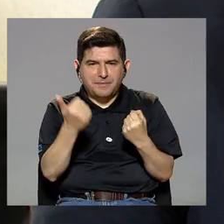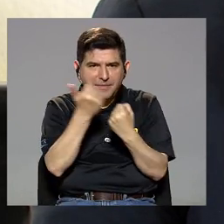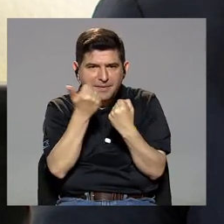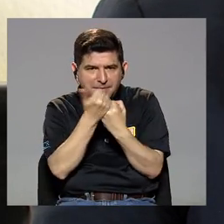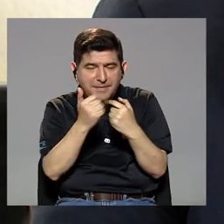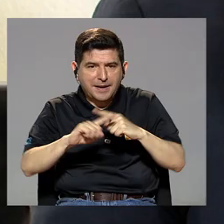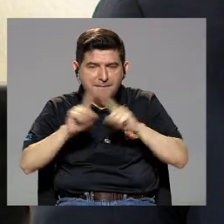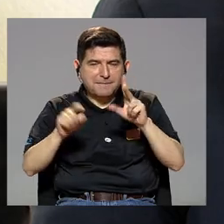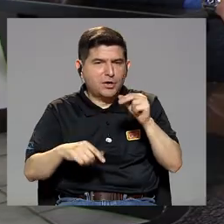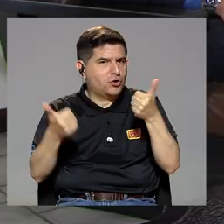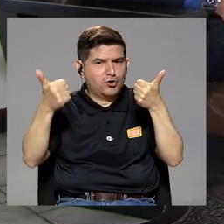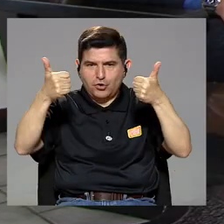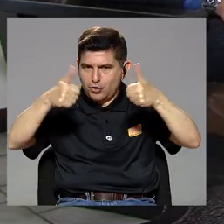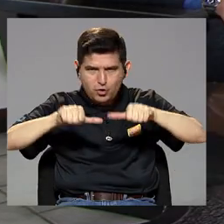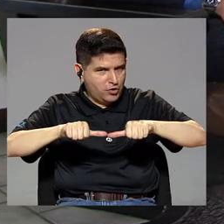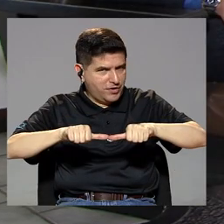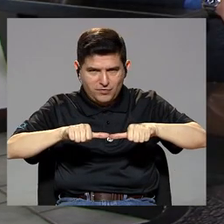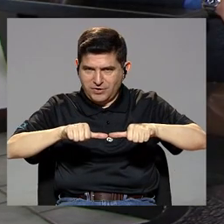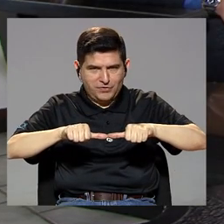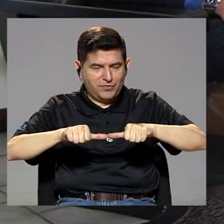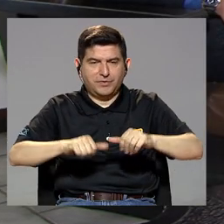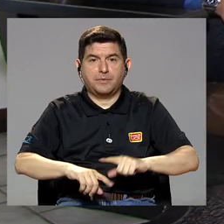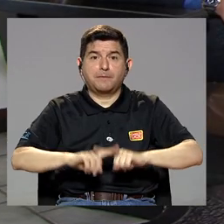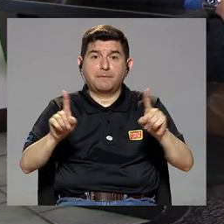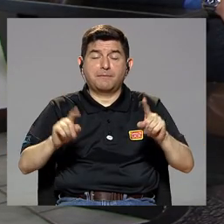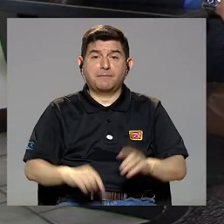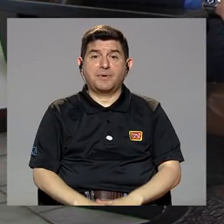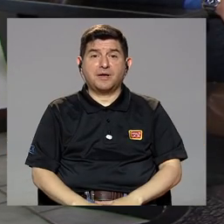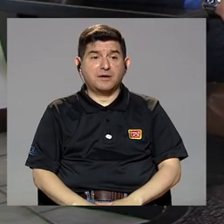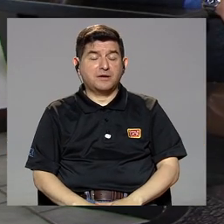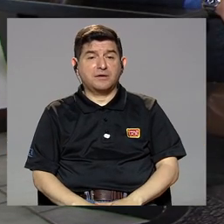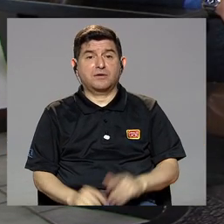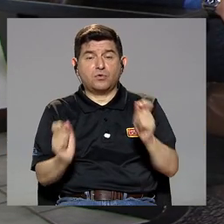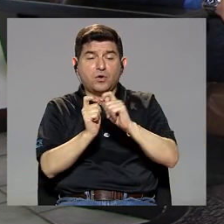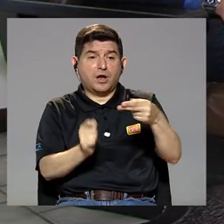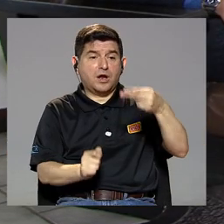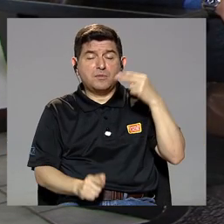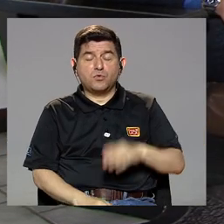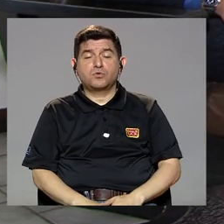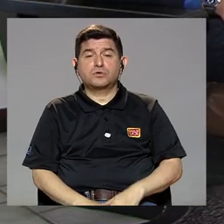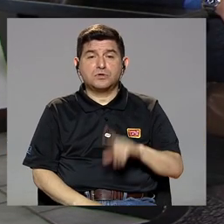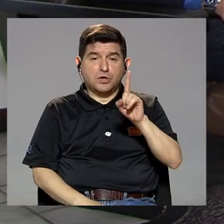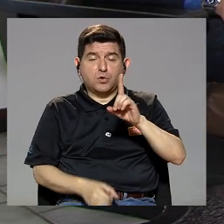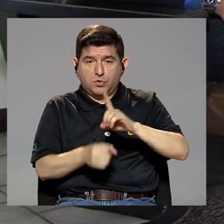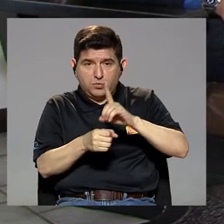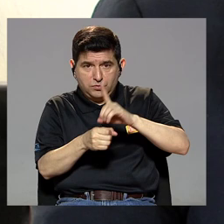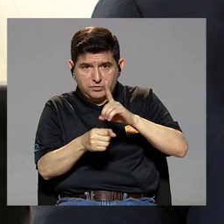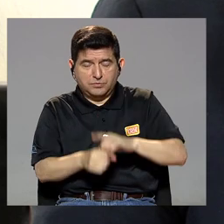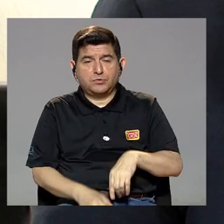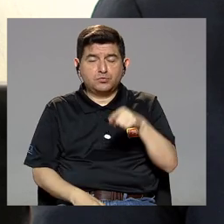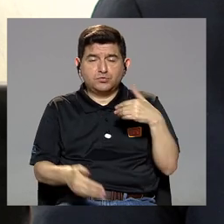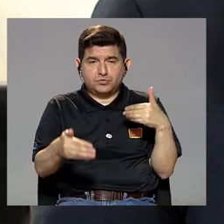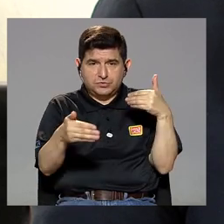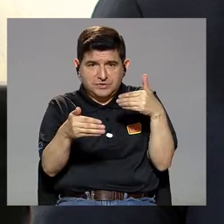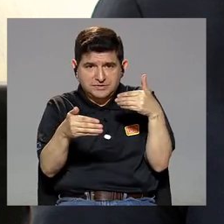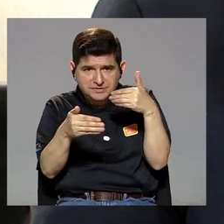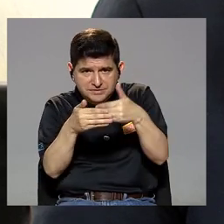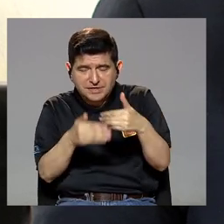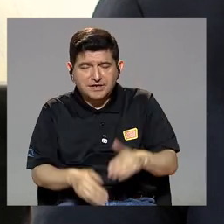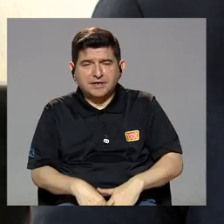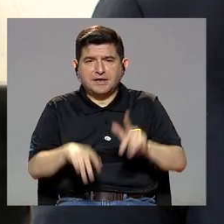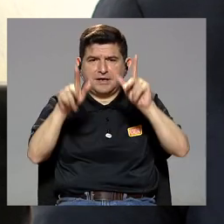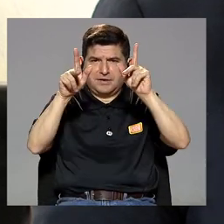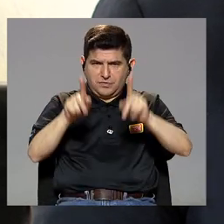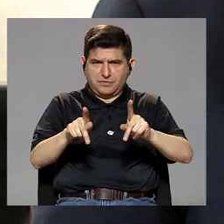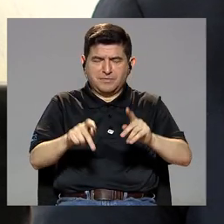estaba tan de acuerdo pero el antecedente es una diputación y su cercanía sobre todo con alguien que